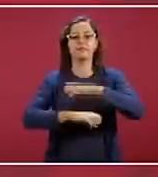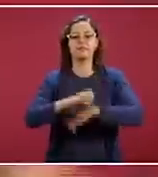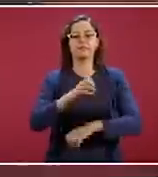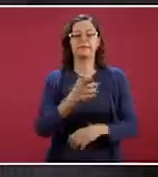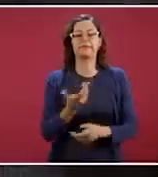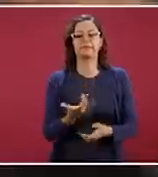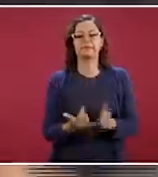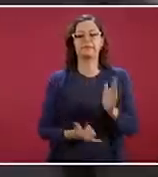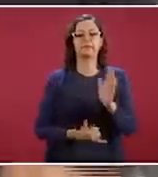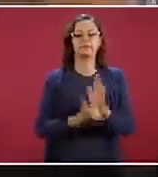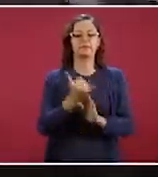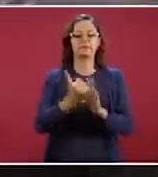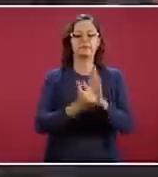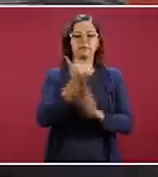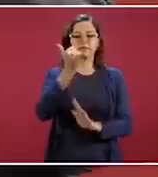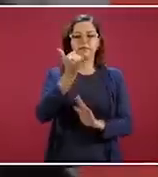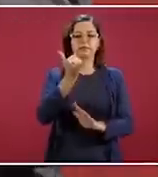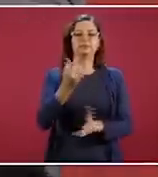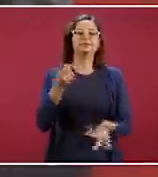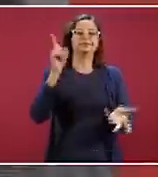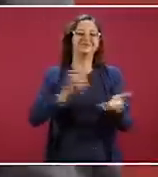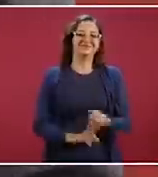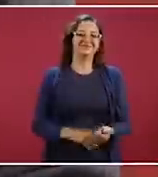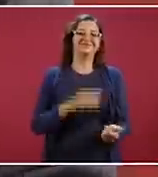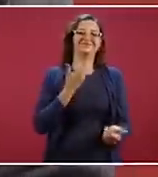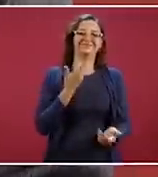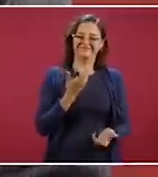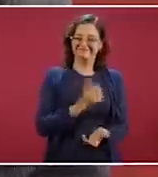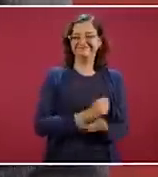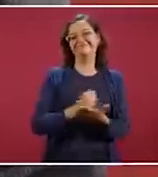y incluyó un financiamiento.